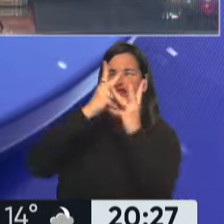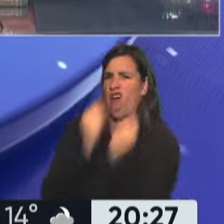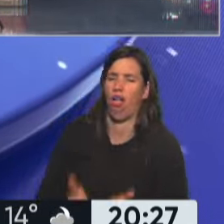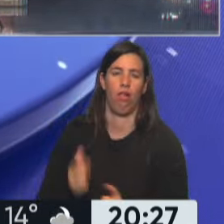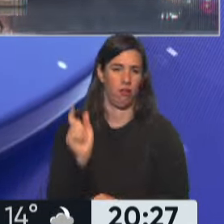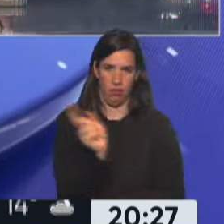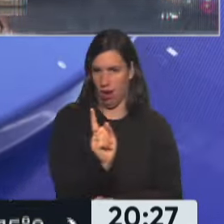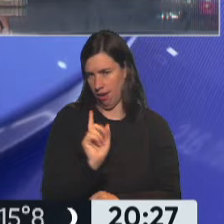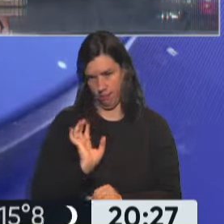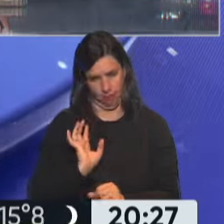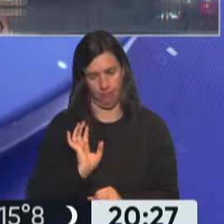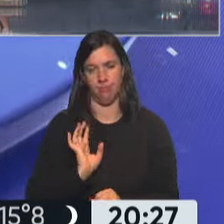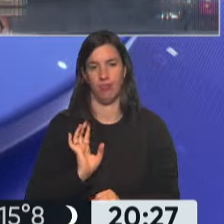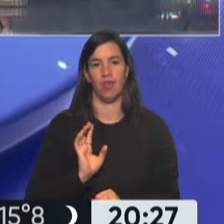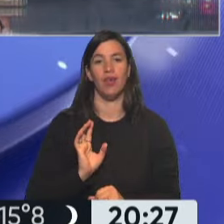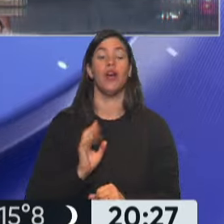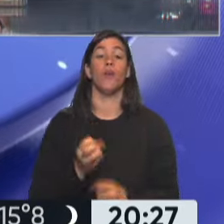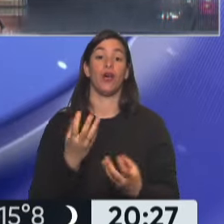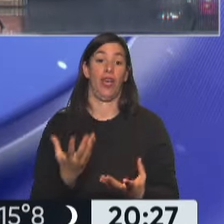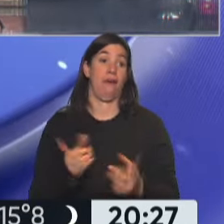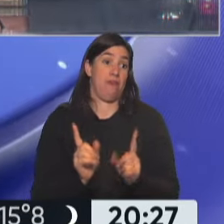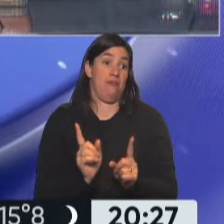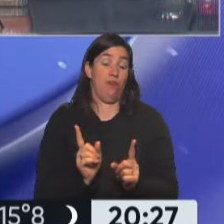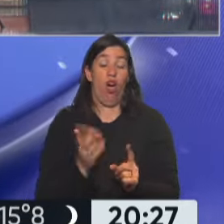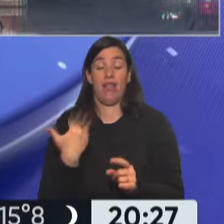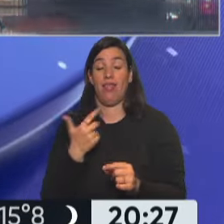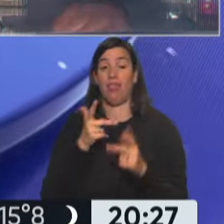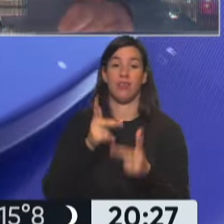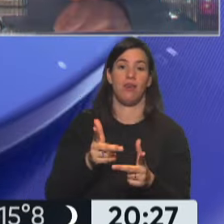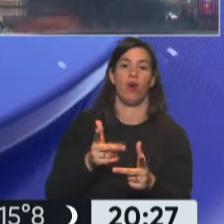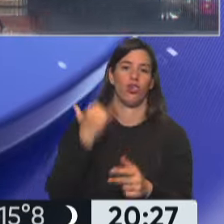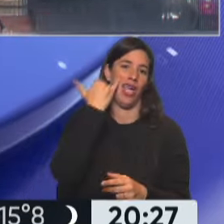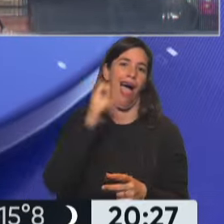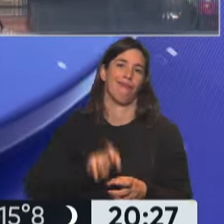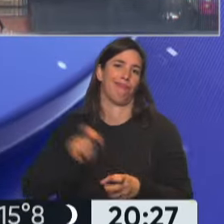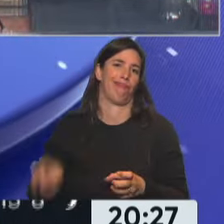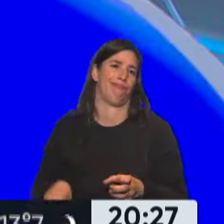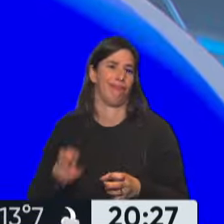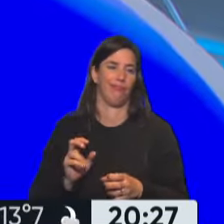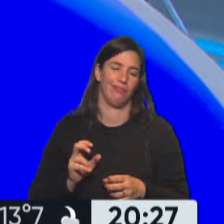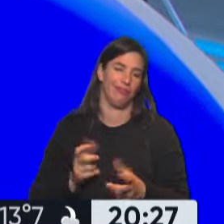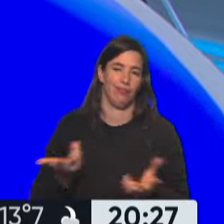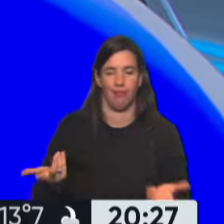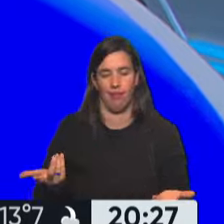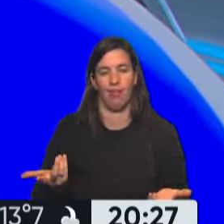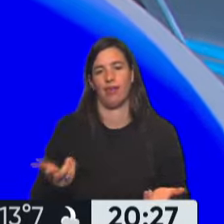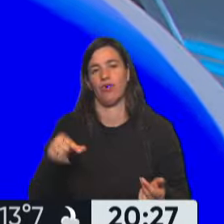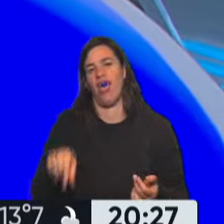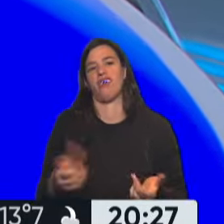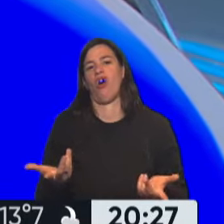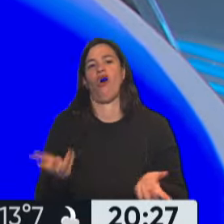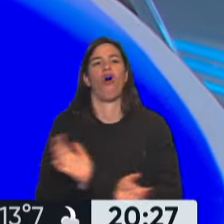yo creo que no justamente porque de la misma manera que decimos eh Ya estaba fuera antes me parece que eso también hace de que no